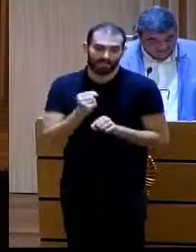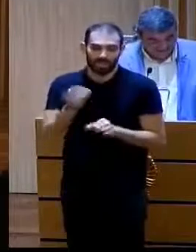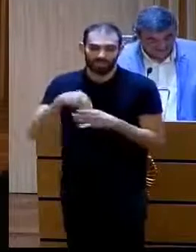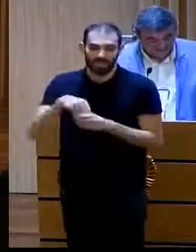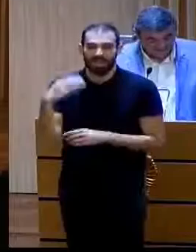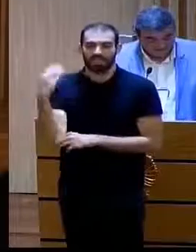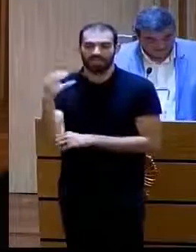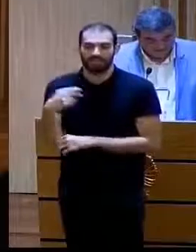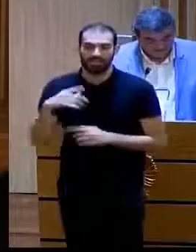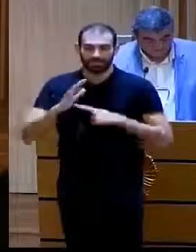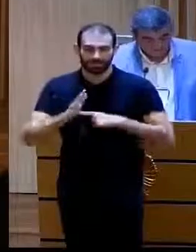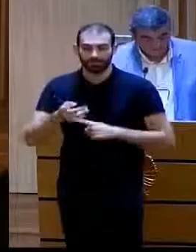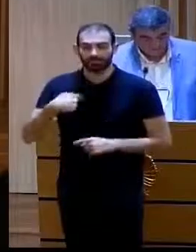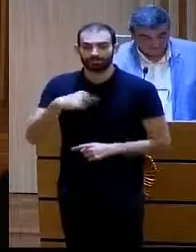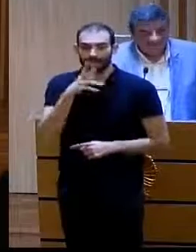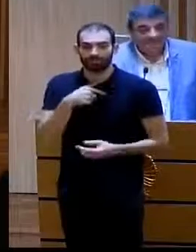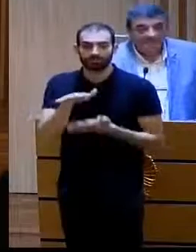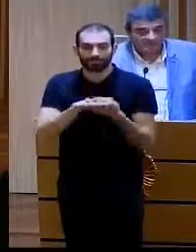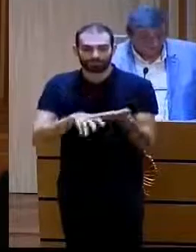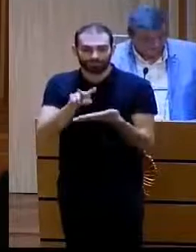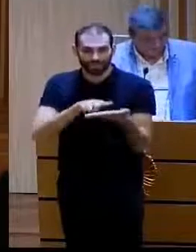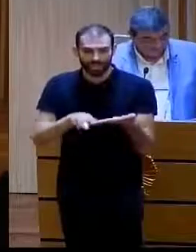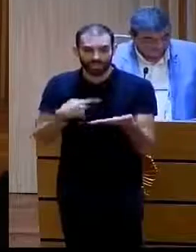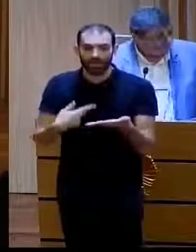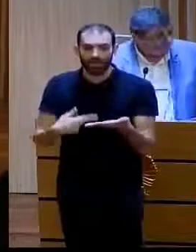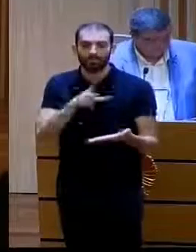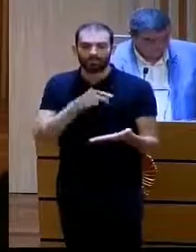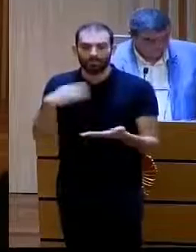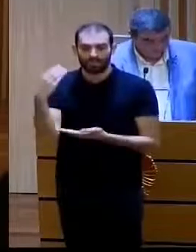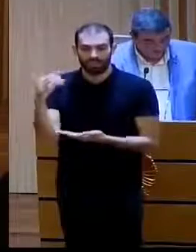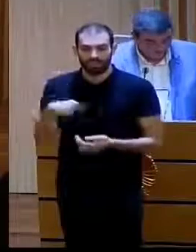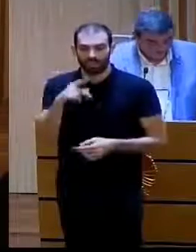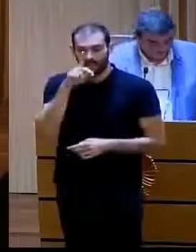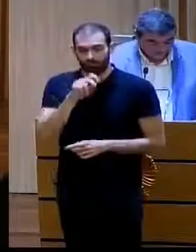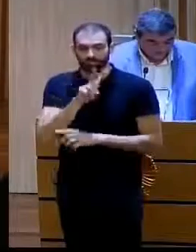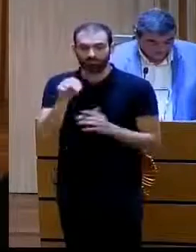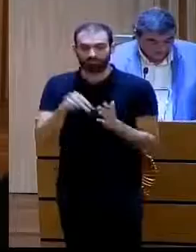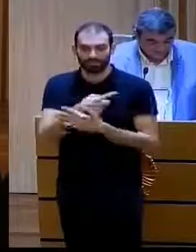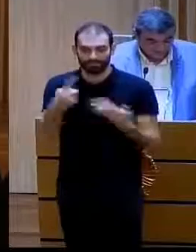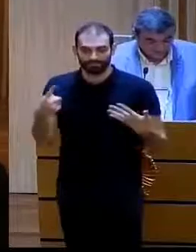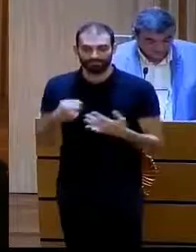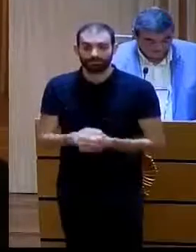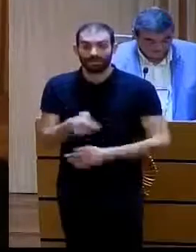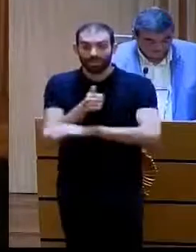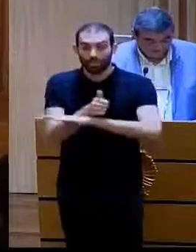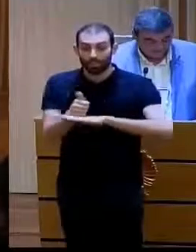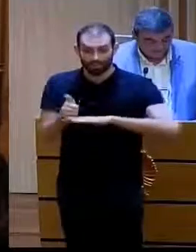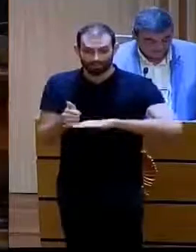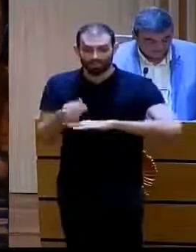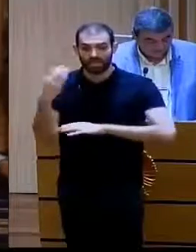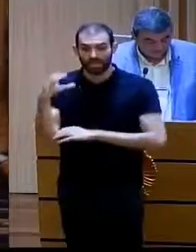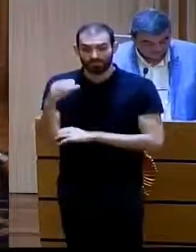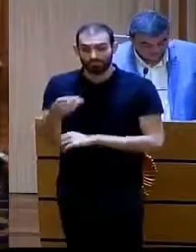premios CERMI.es 2016. El jurado de los premios CERMI.es 2016 se reunió el 28 de septiembre para fallar